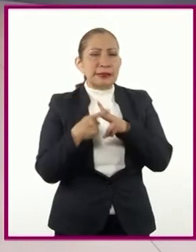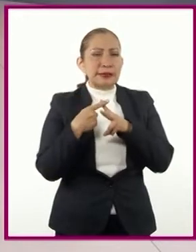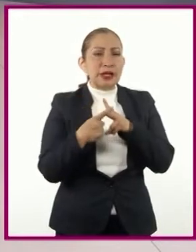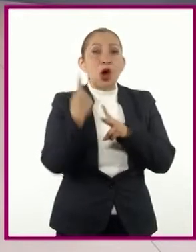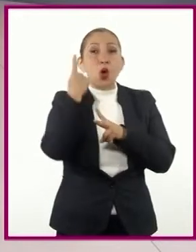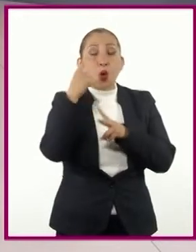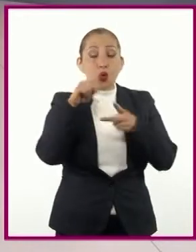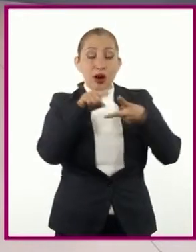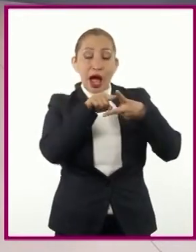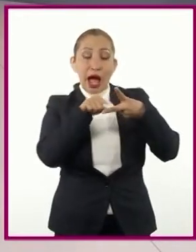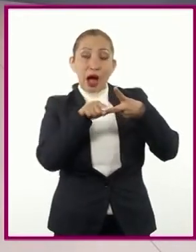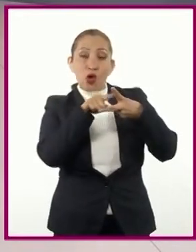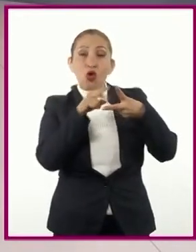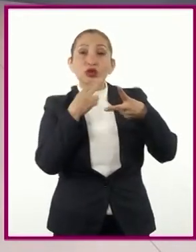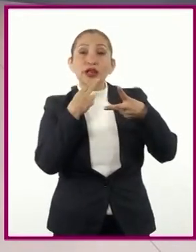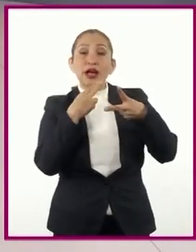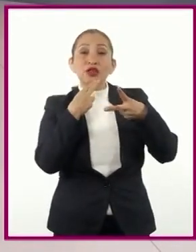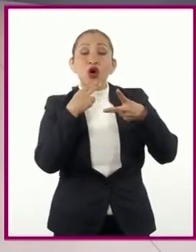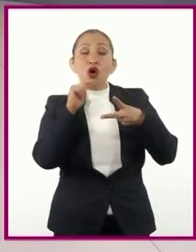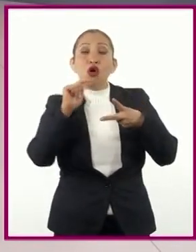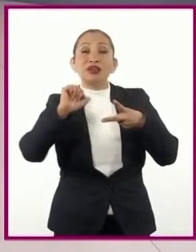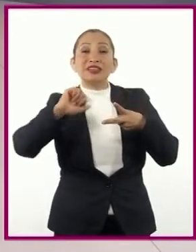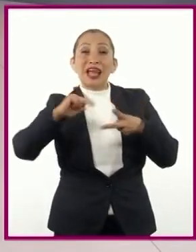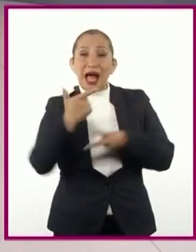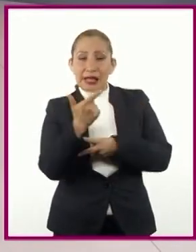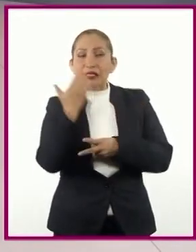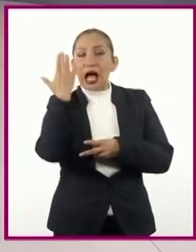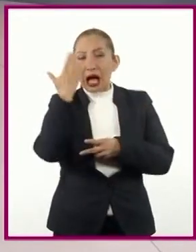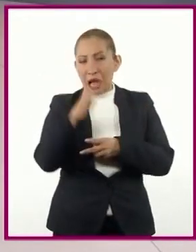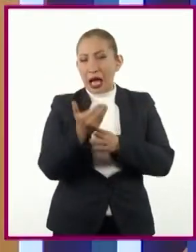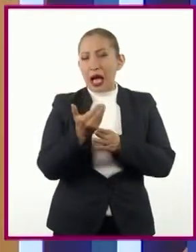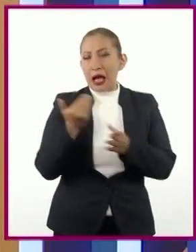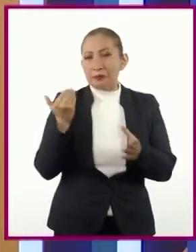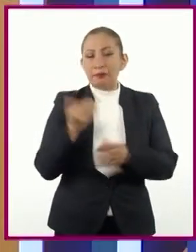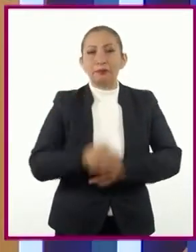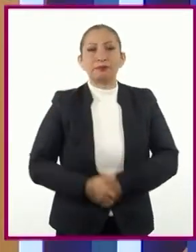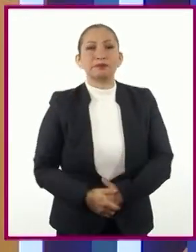un ángulo utilizando la función tangente, que ya se conoce.